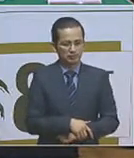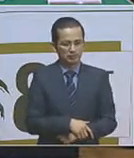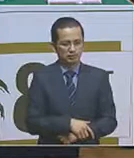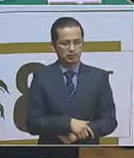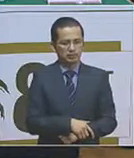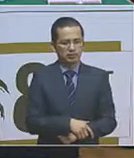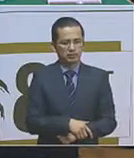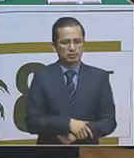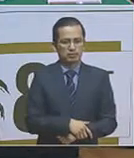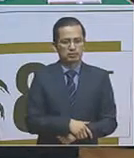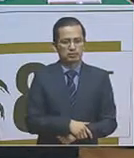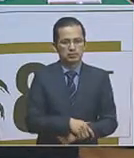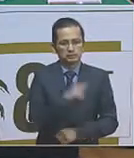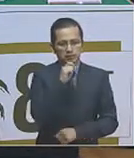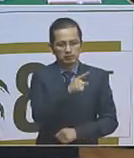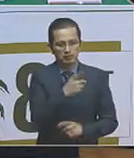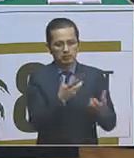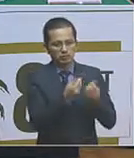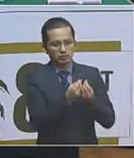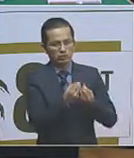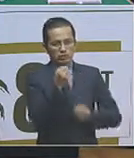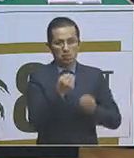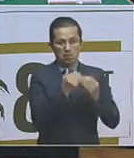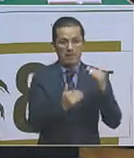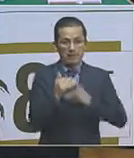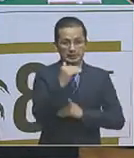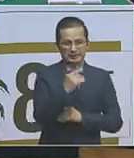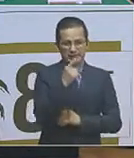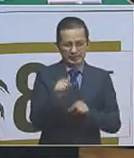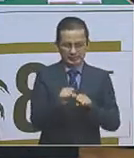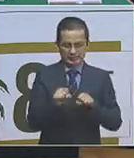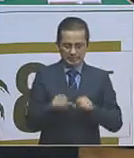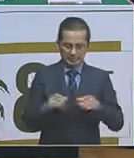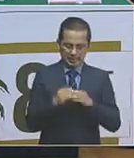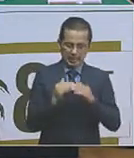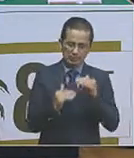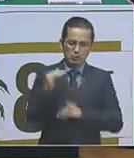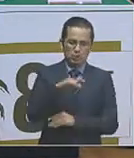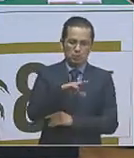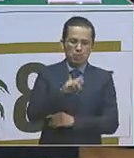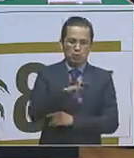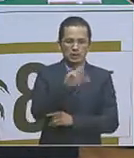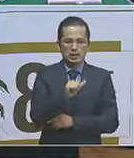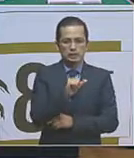le acompañan la magistrada de la sala superior mónica soto fregoso